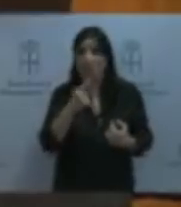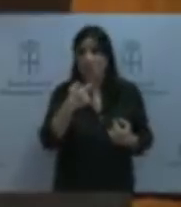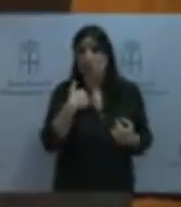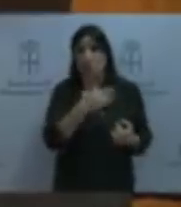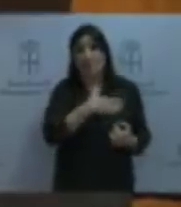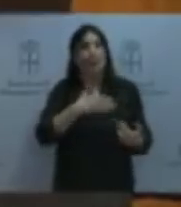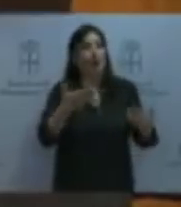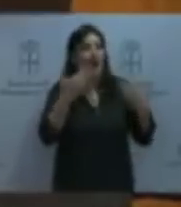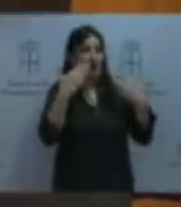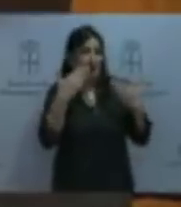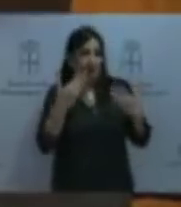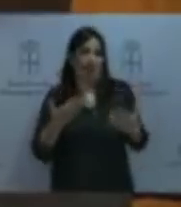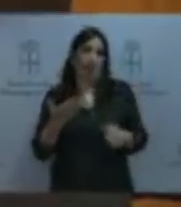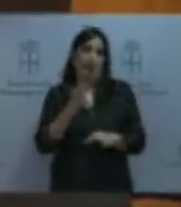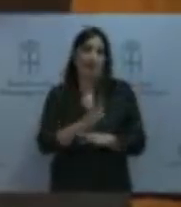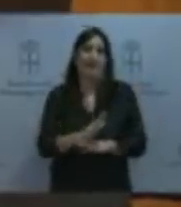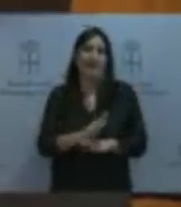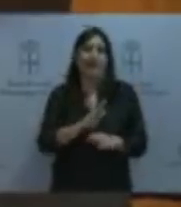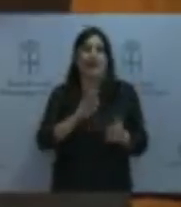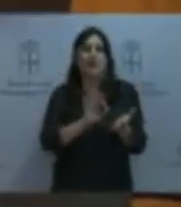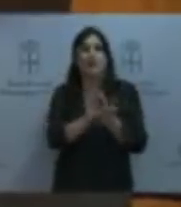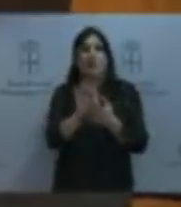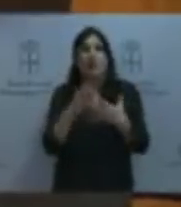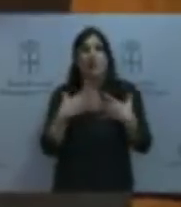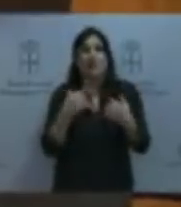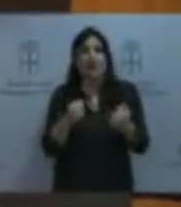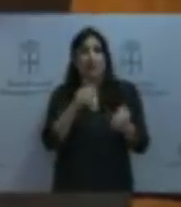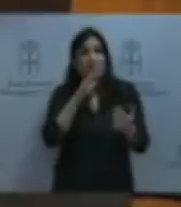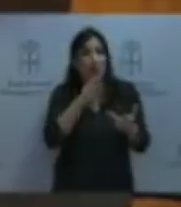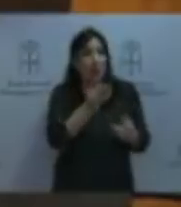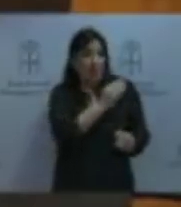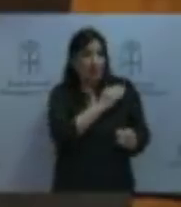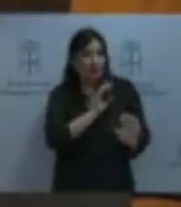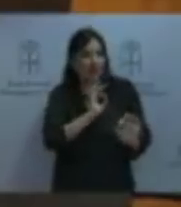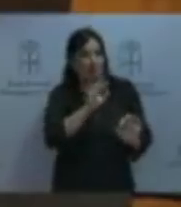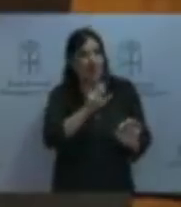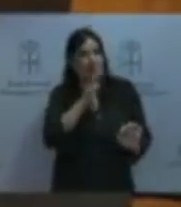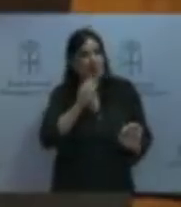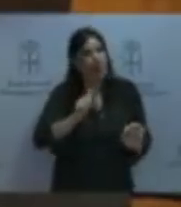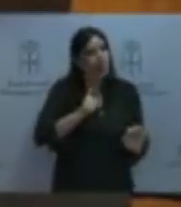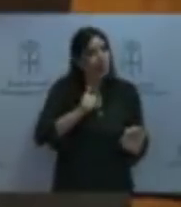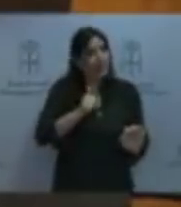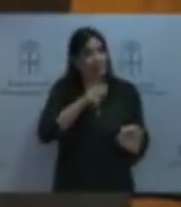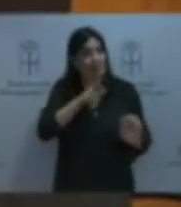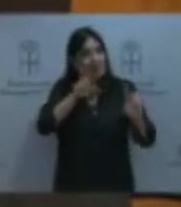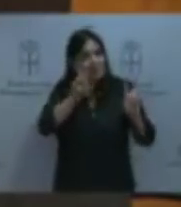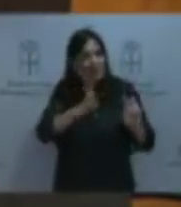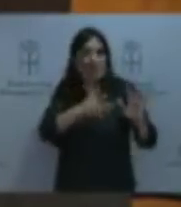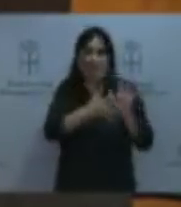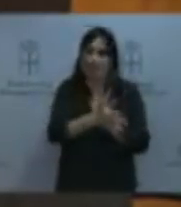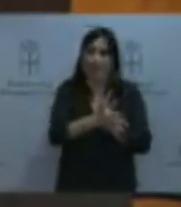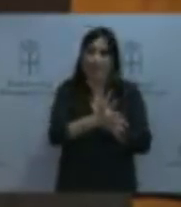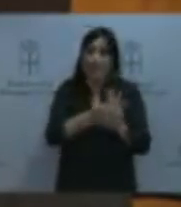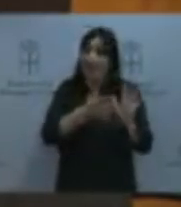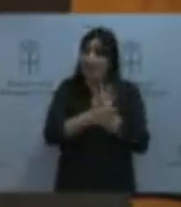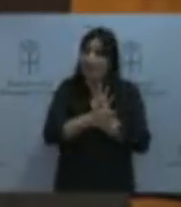brinda con esta pregunta para dar las explicaciones sobre un tema que es innegable, que ha generado polémica y disgustos en